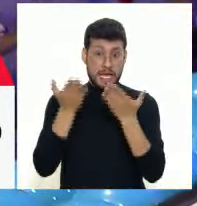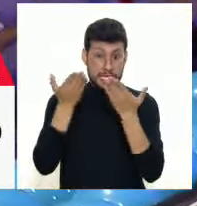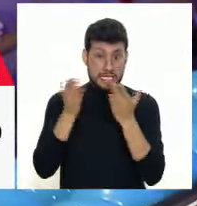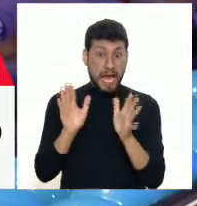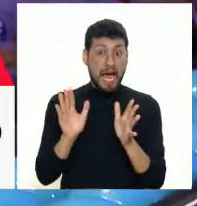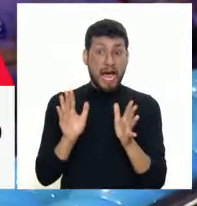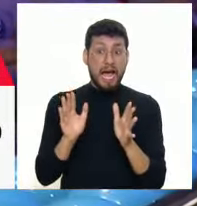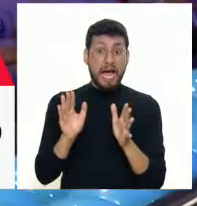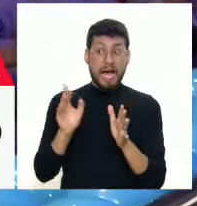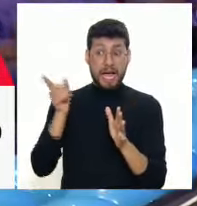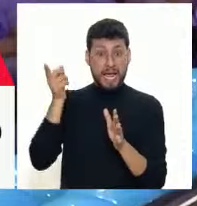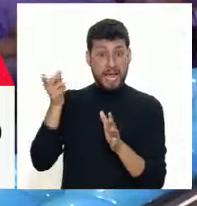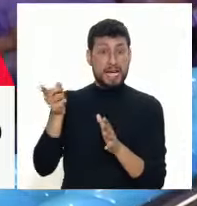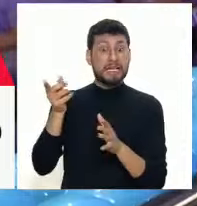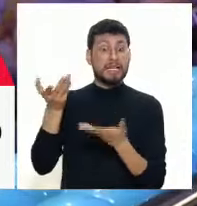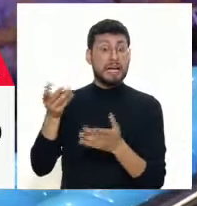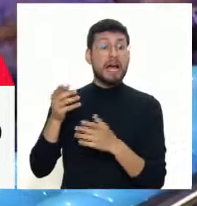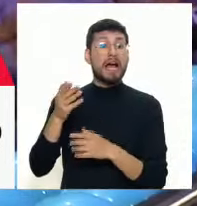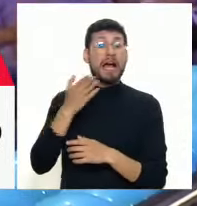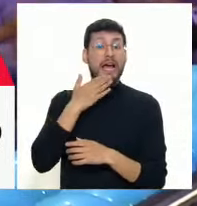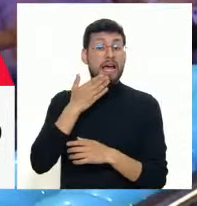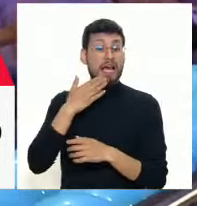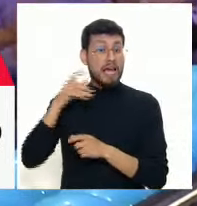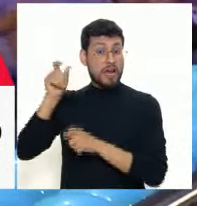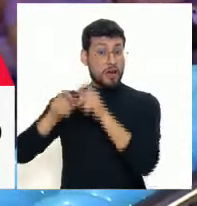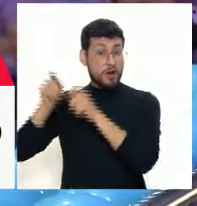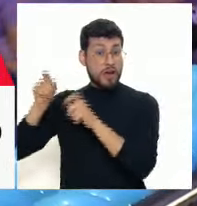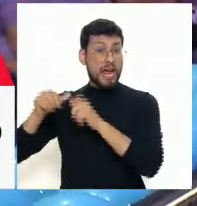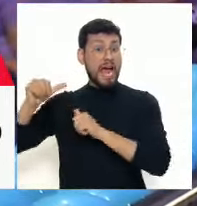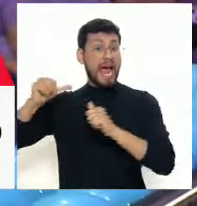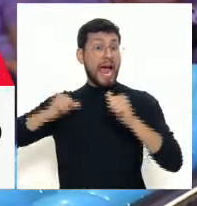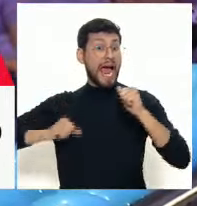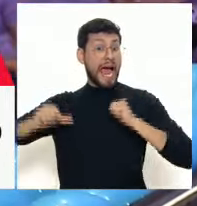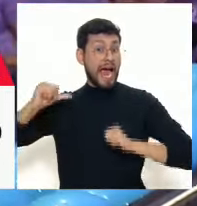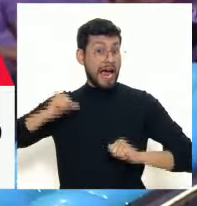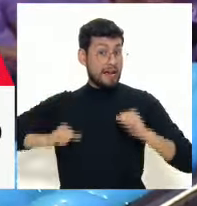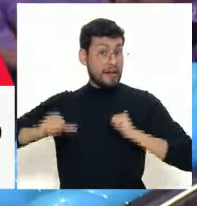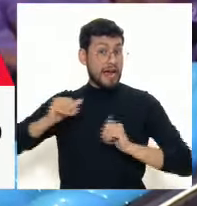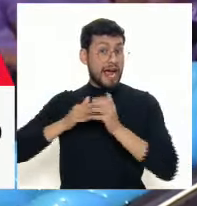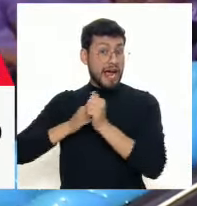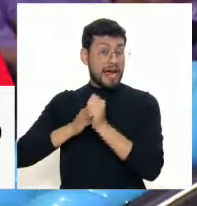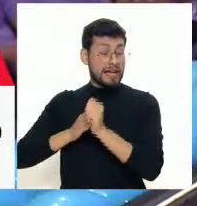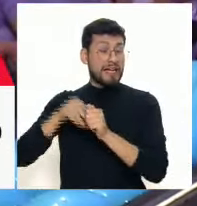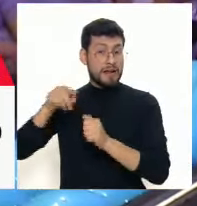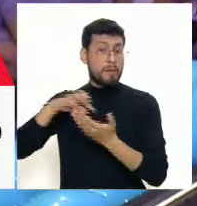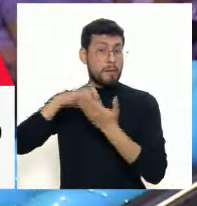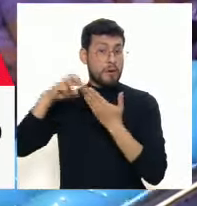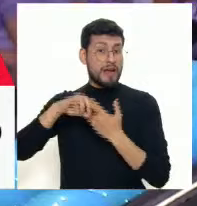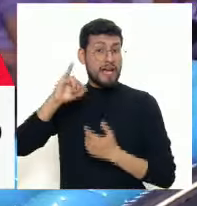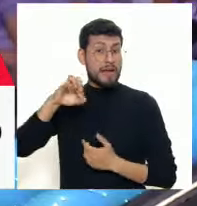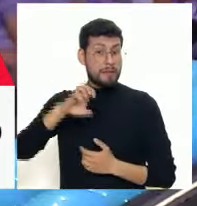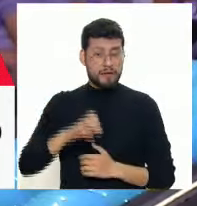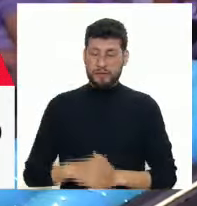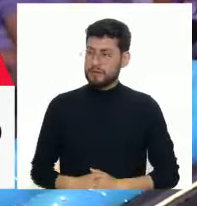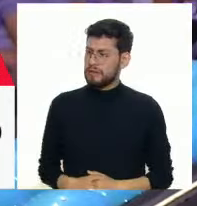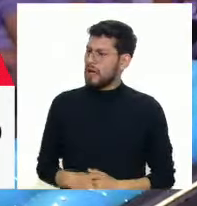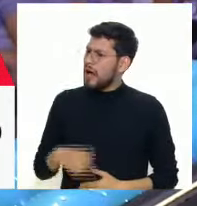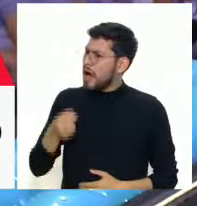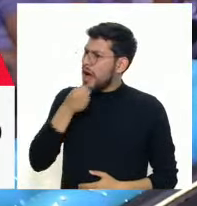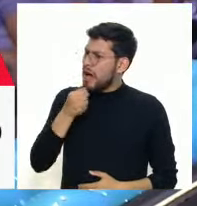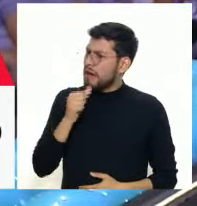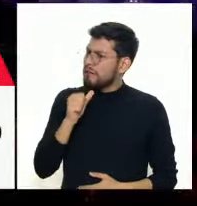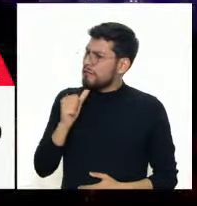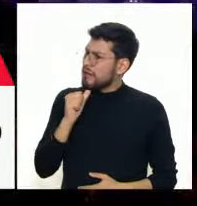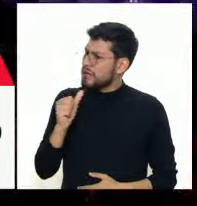llegado los principales actores y conductores del programa IP. Me dicen que no tiene